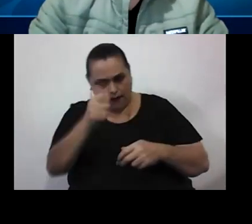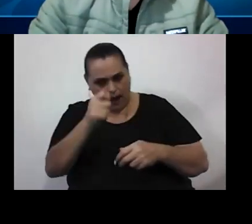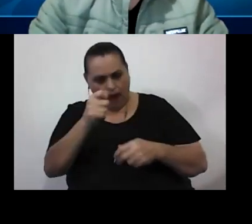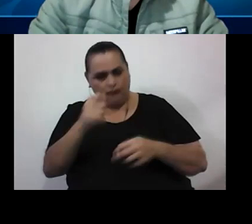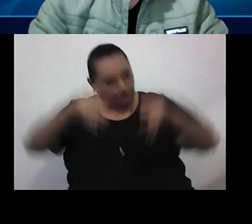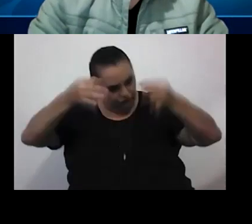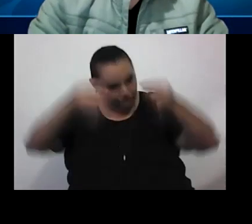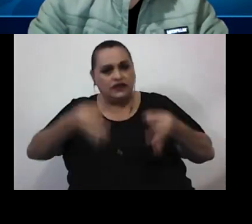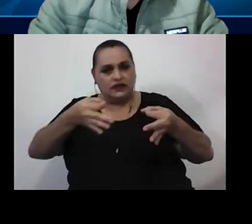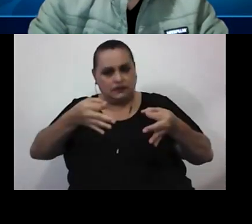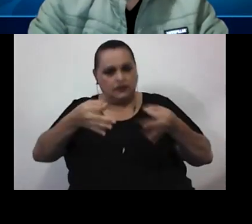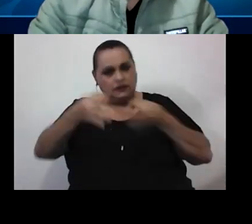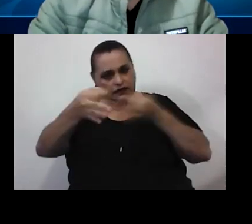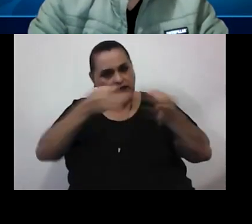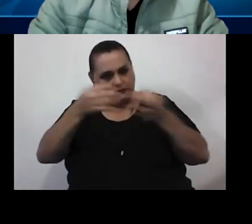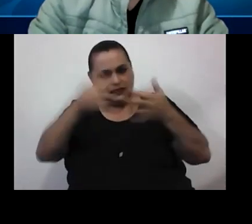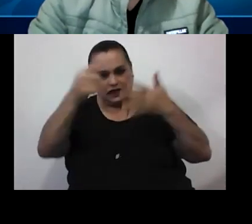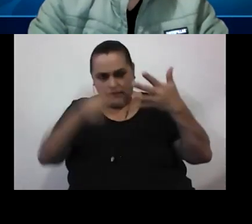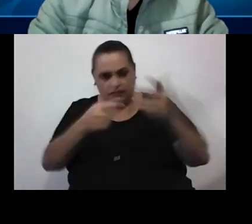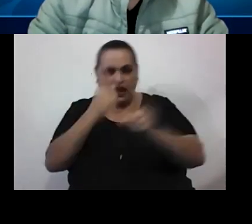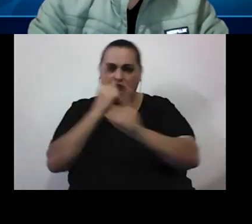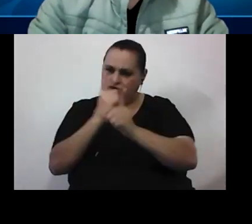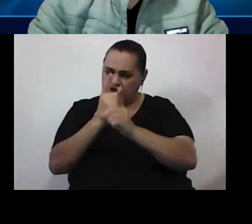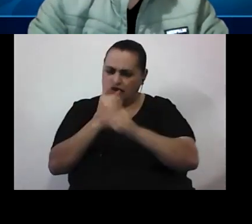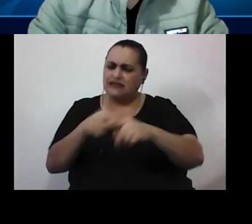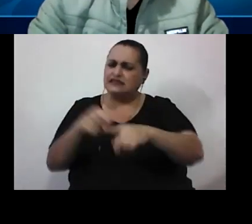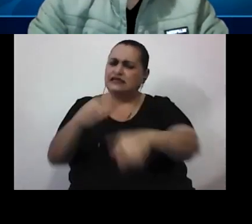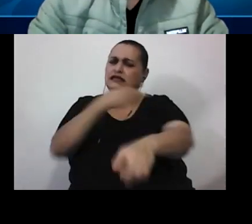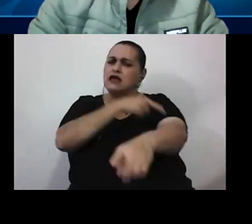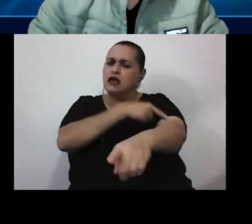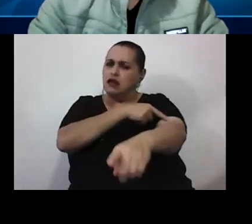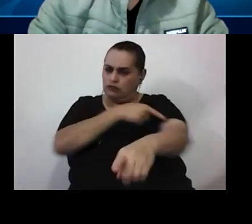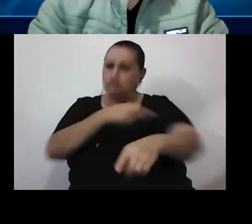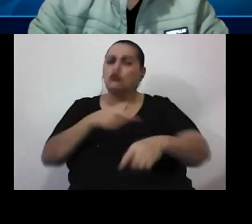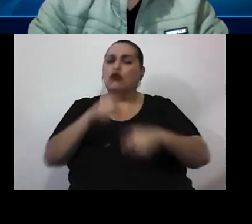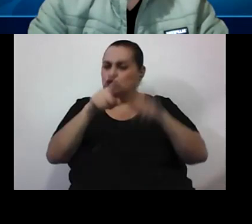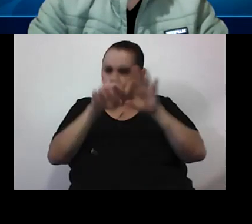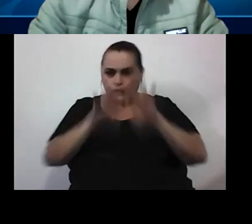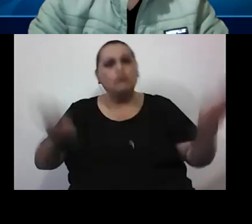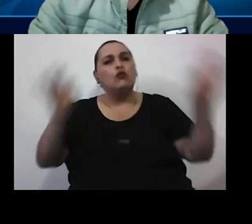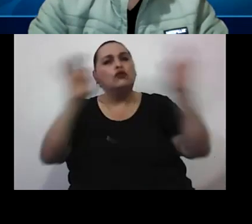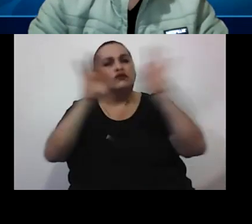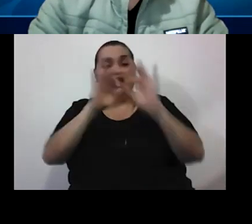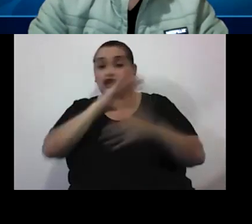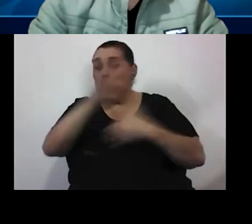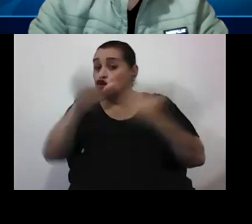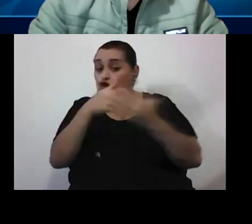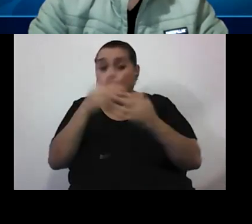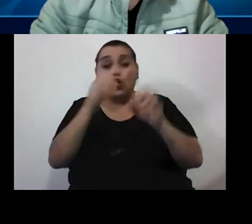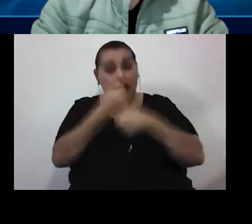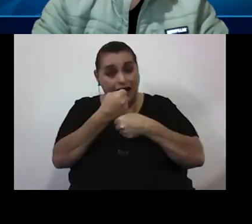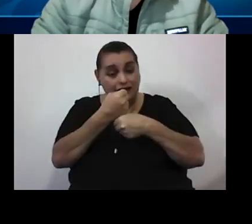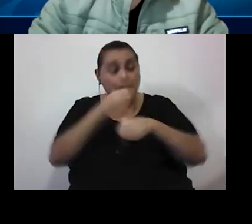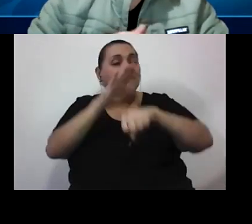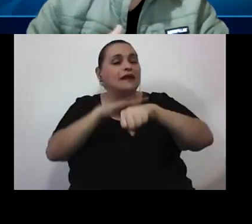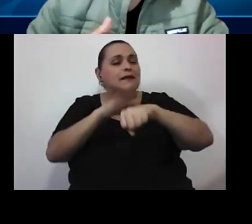en un ratito. Es eficaz a largo plazo. Eso es lo más relevante, que todo lo que hagamos permite el desarrollo de una